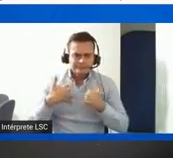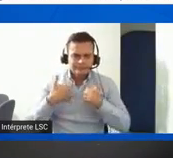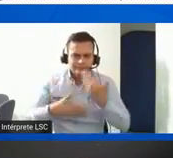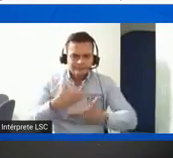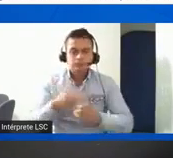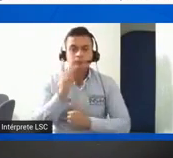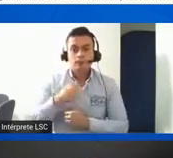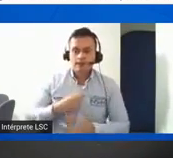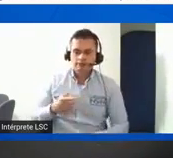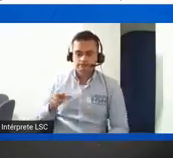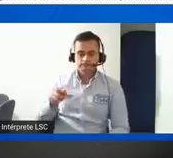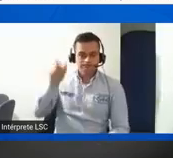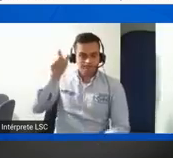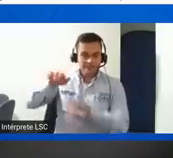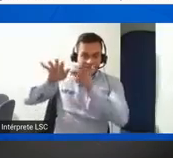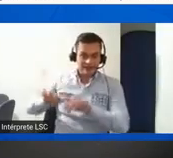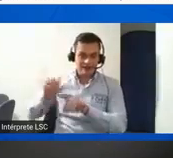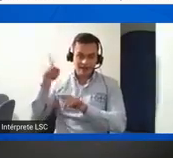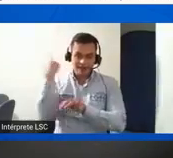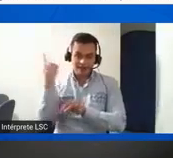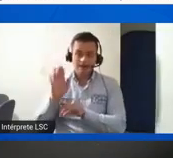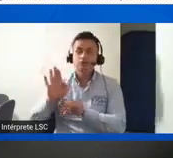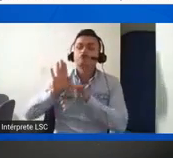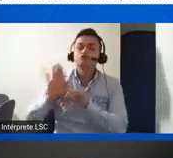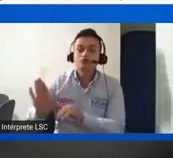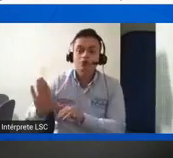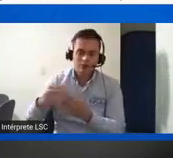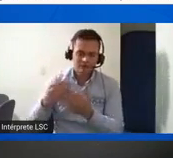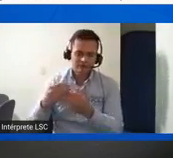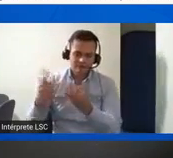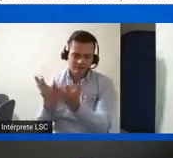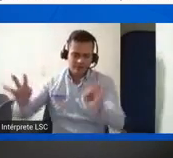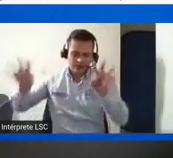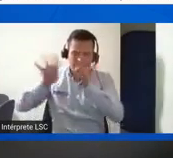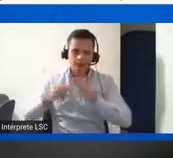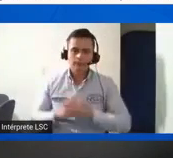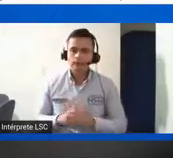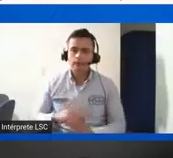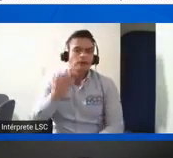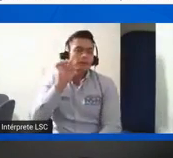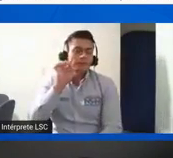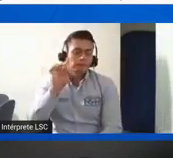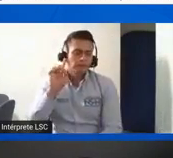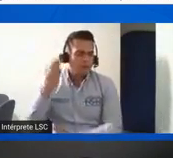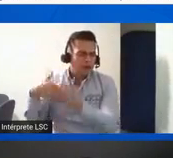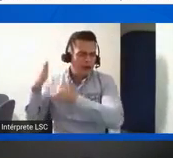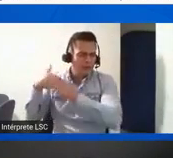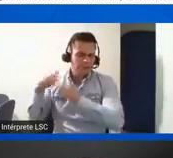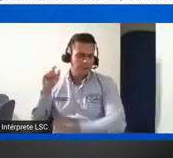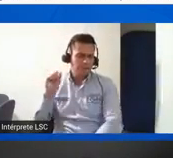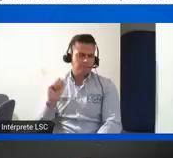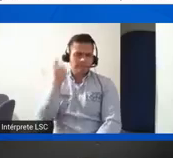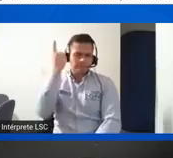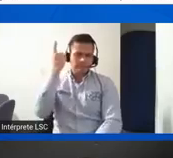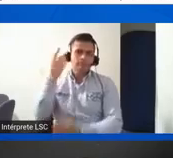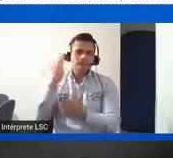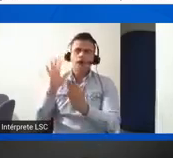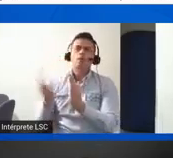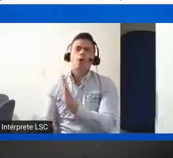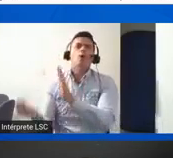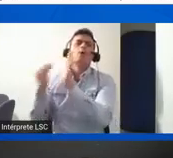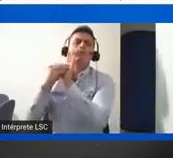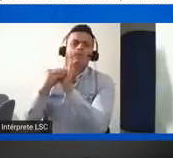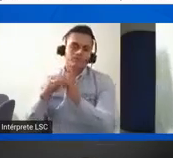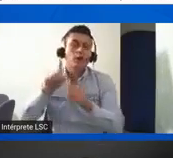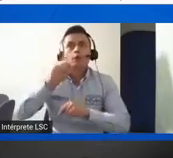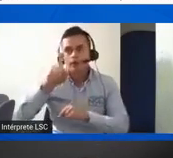general del Senado de la República, en la primera vez que lo mete, digamos, para ser anunciado, para poder aprobar